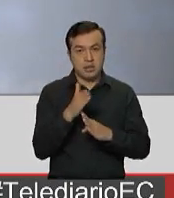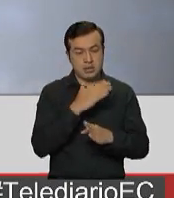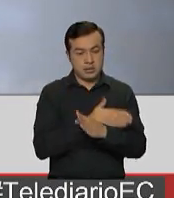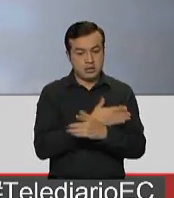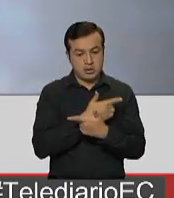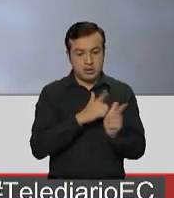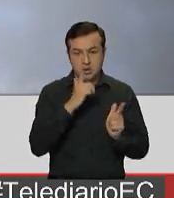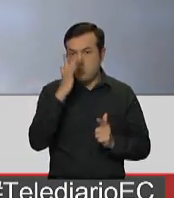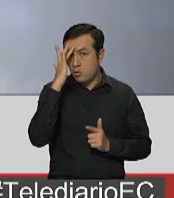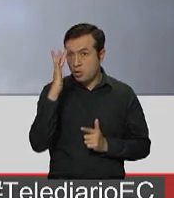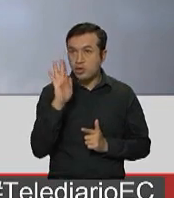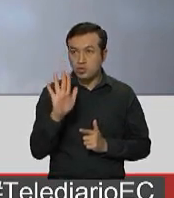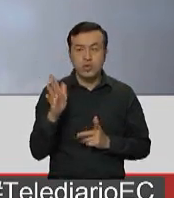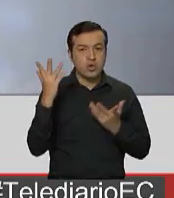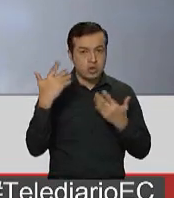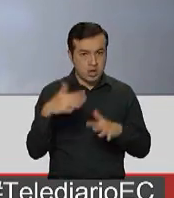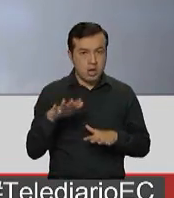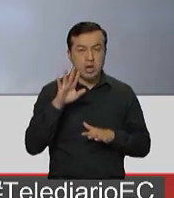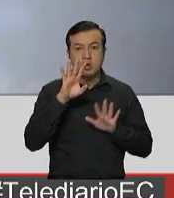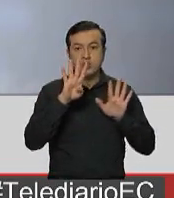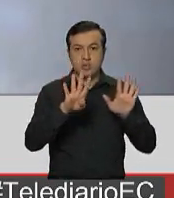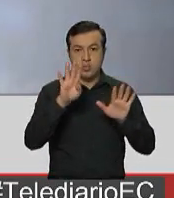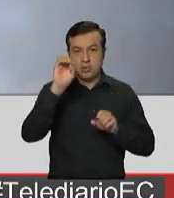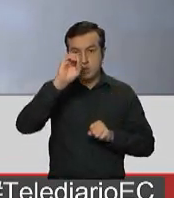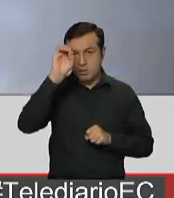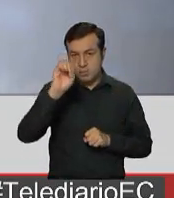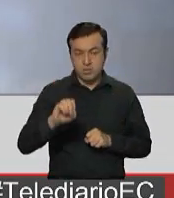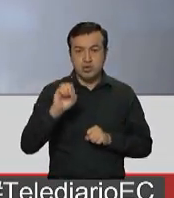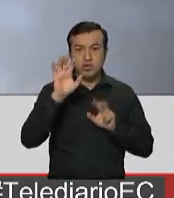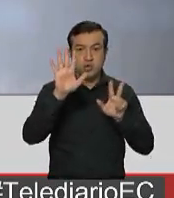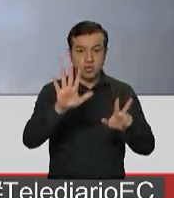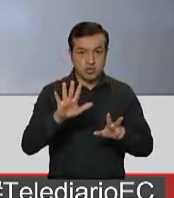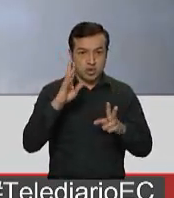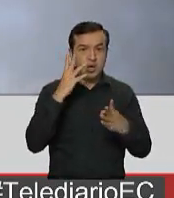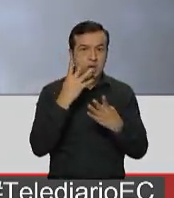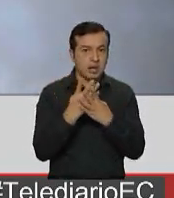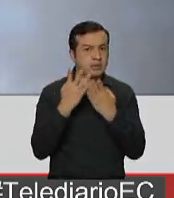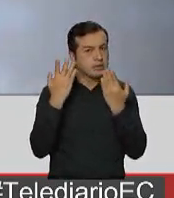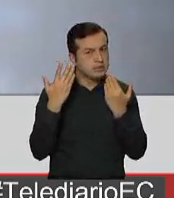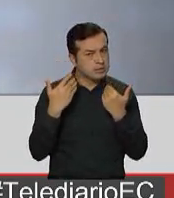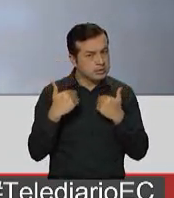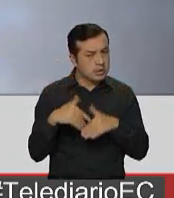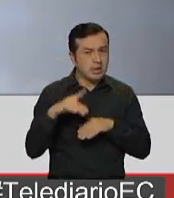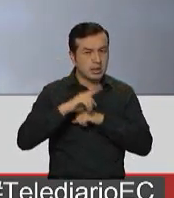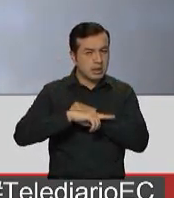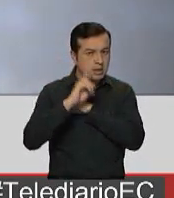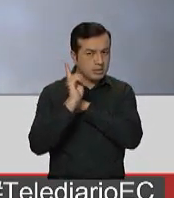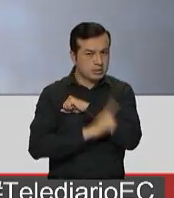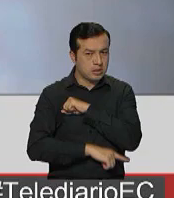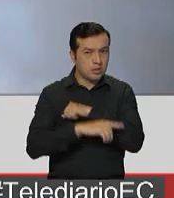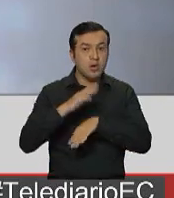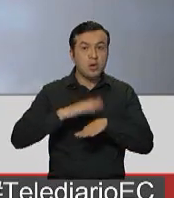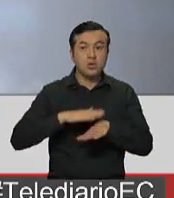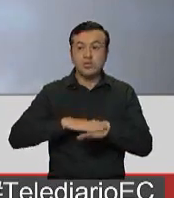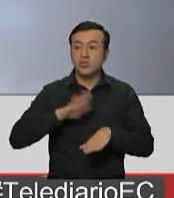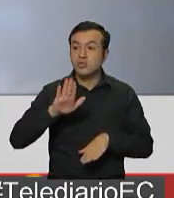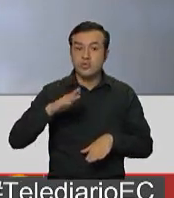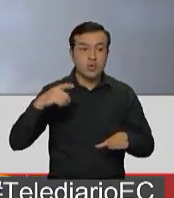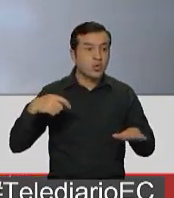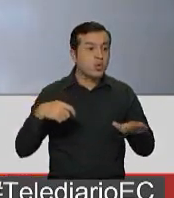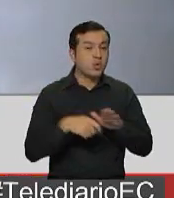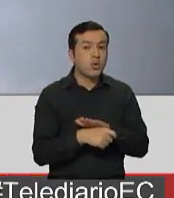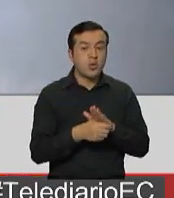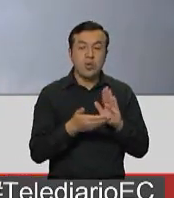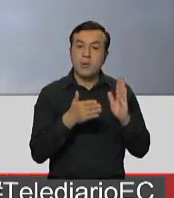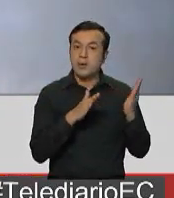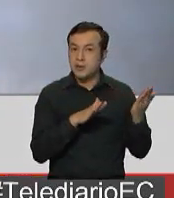al considerar que ya cumplió más del 90% de los 8 años de condena a los que fue sentenciado por el delito de coautoría